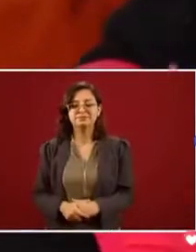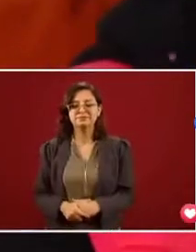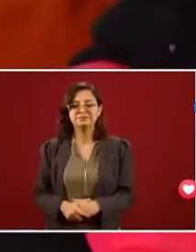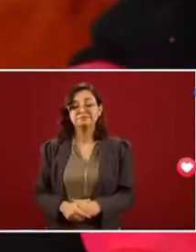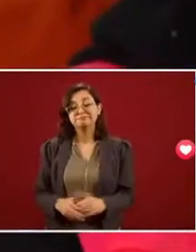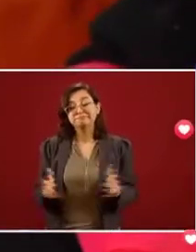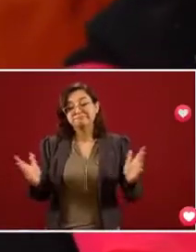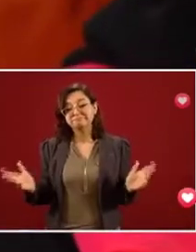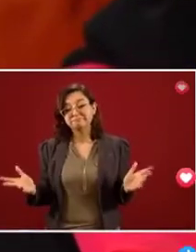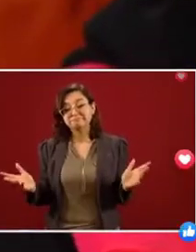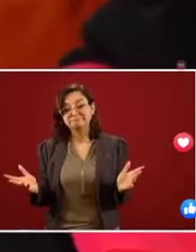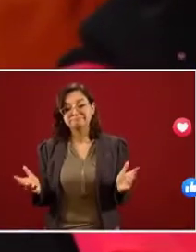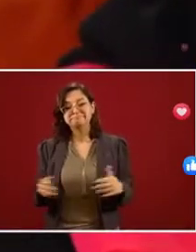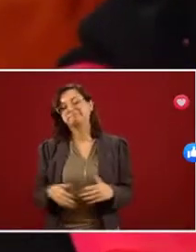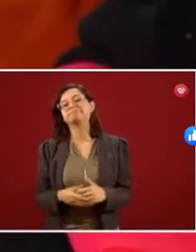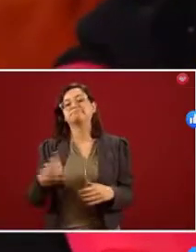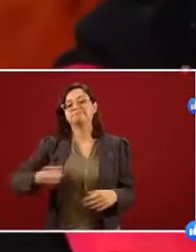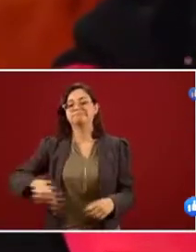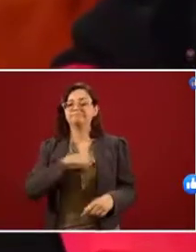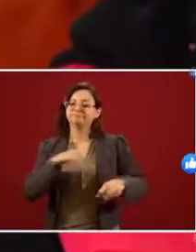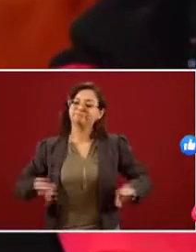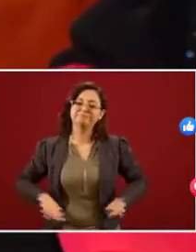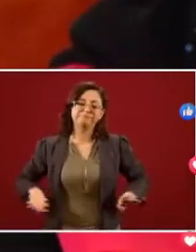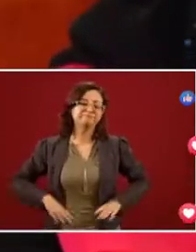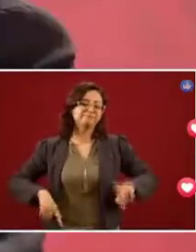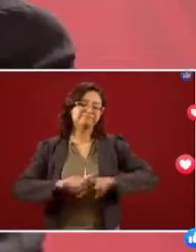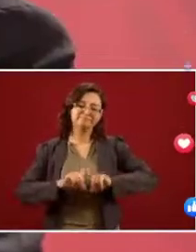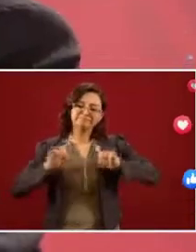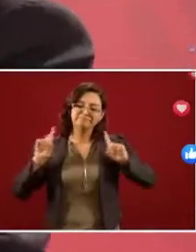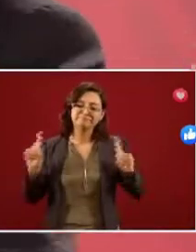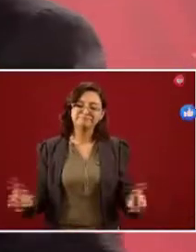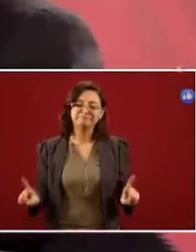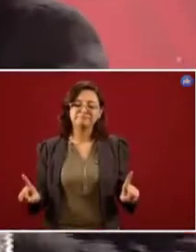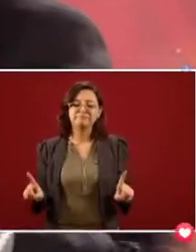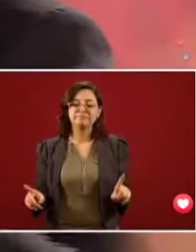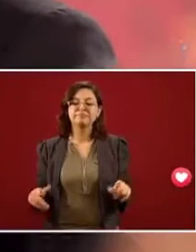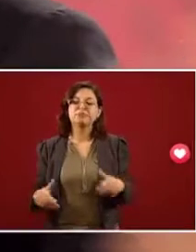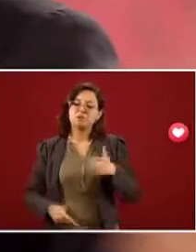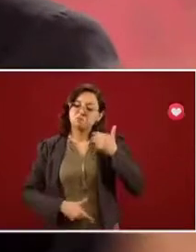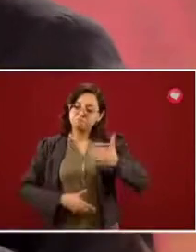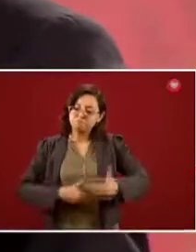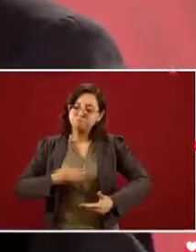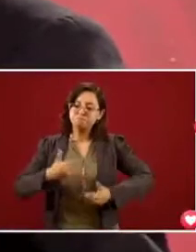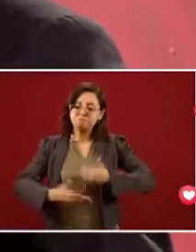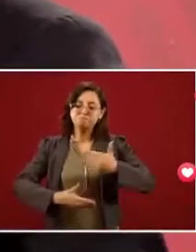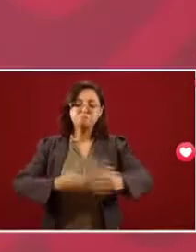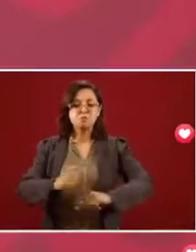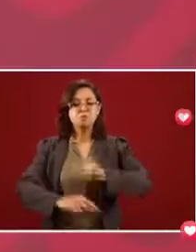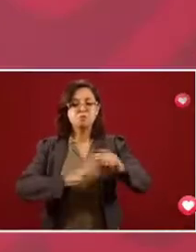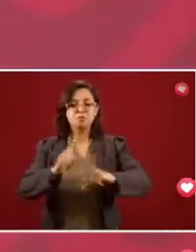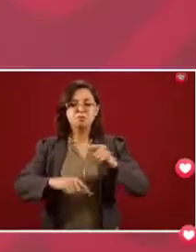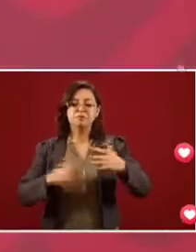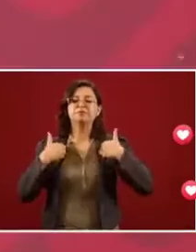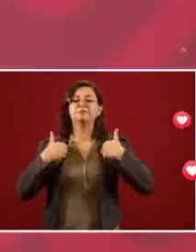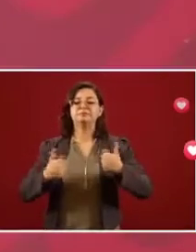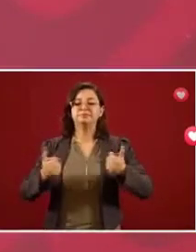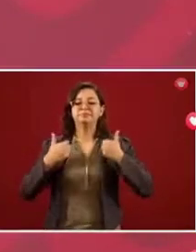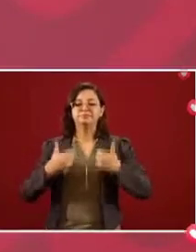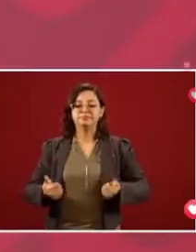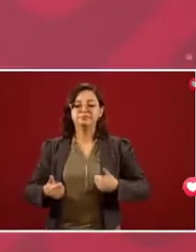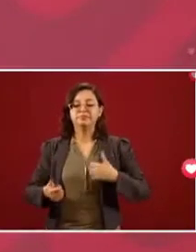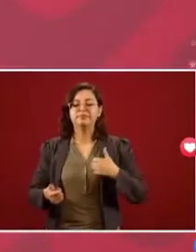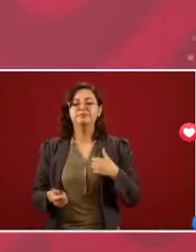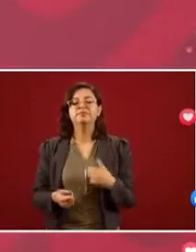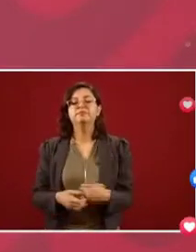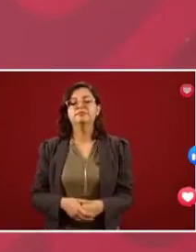entonces somos distintos somos y pérez eso se va a ir entendiendo hay quiénes